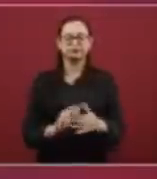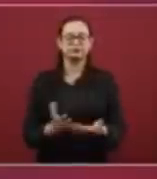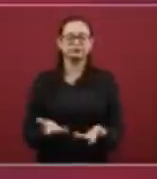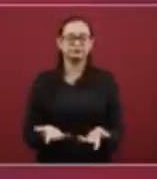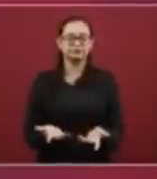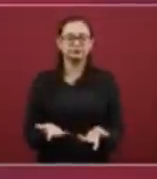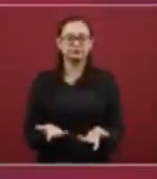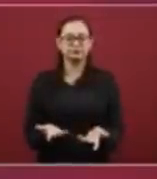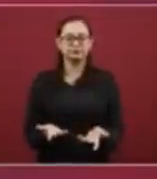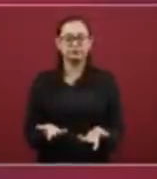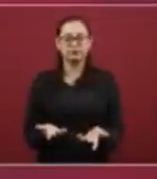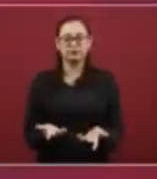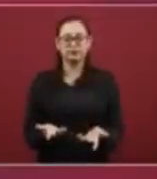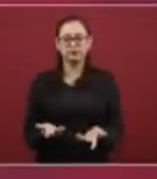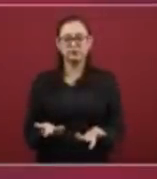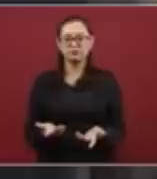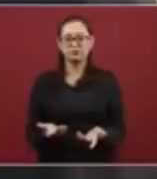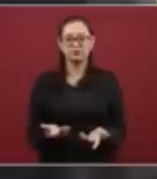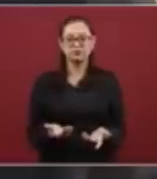pensamos que no hay que